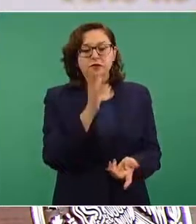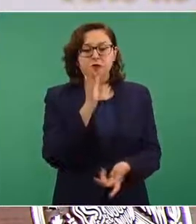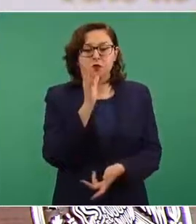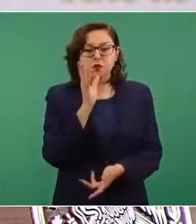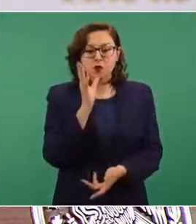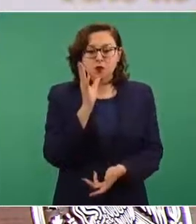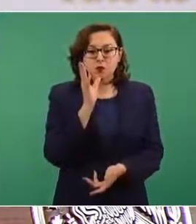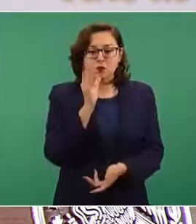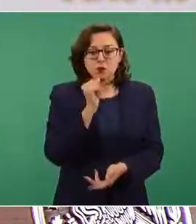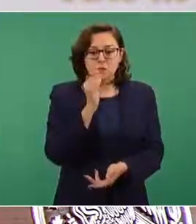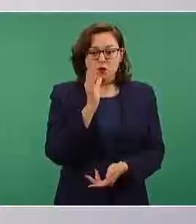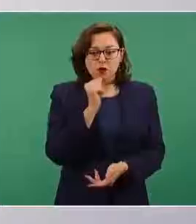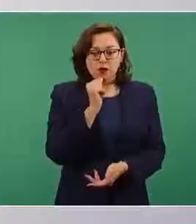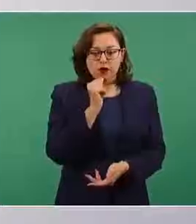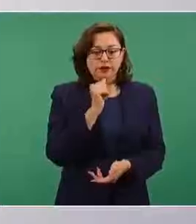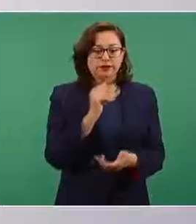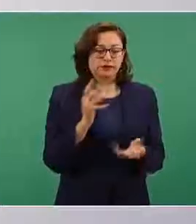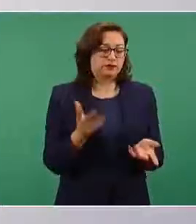tiene que ver con